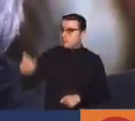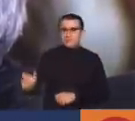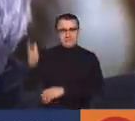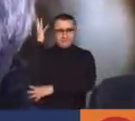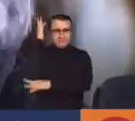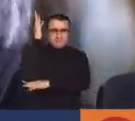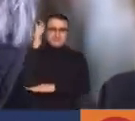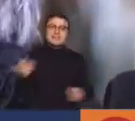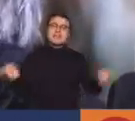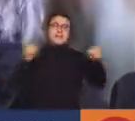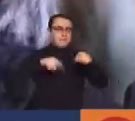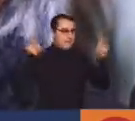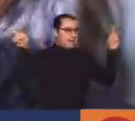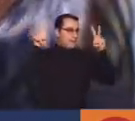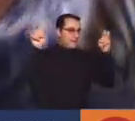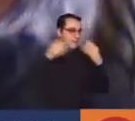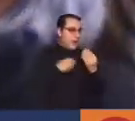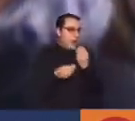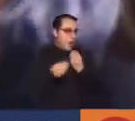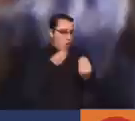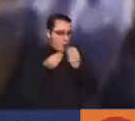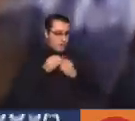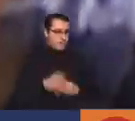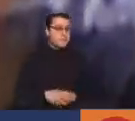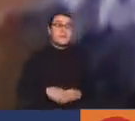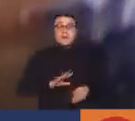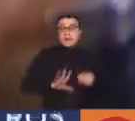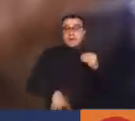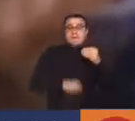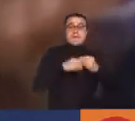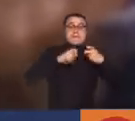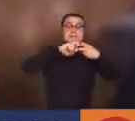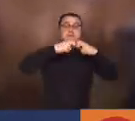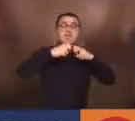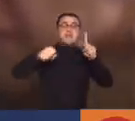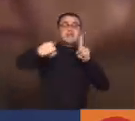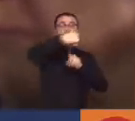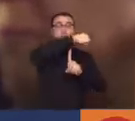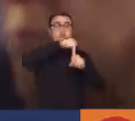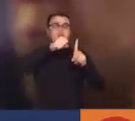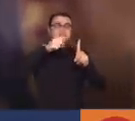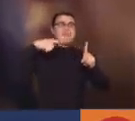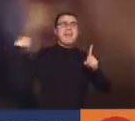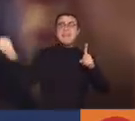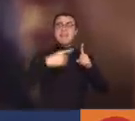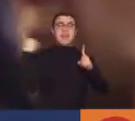tema alimenticio y los problemas sociales en general